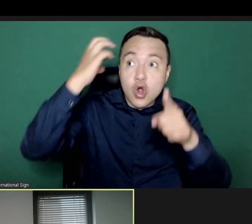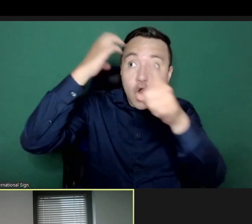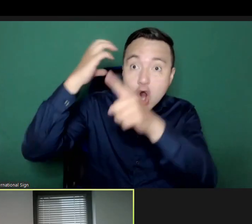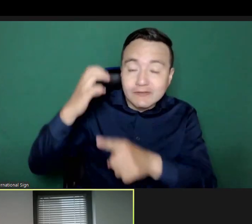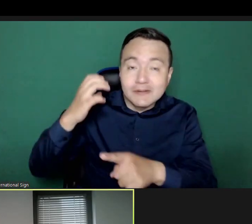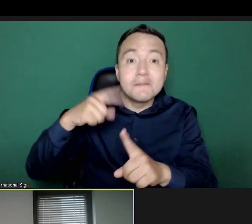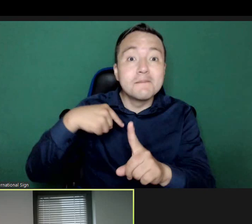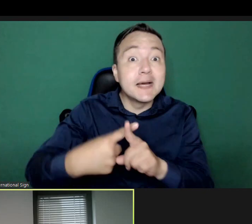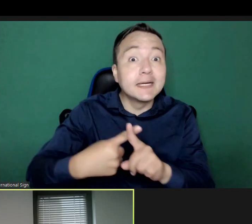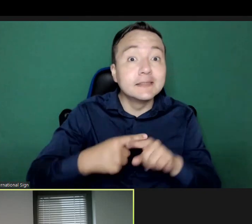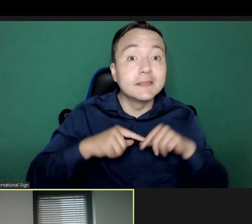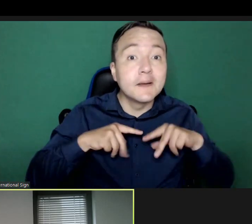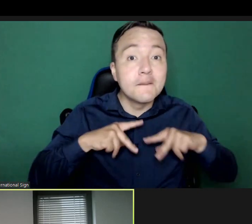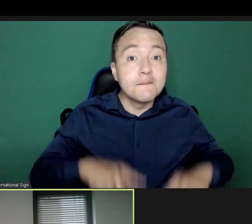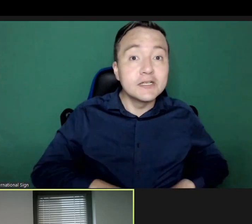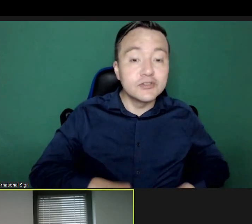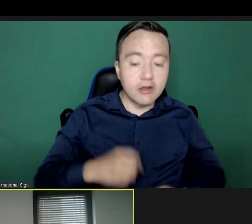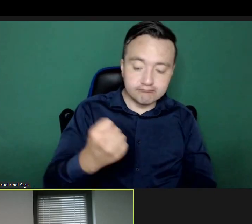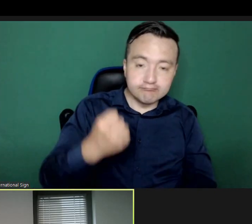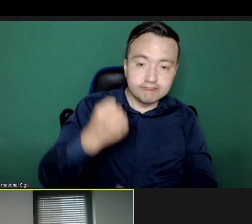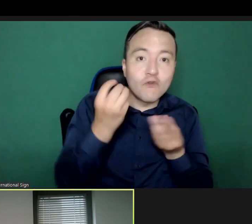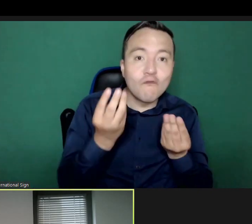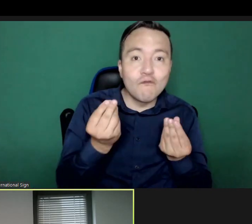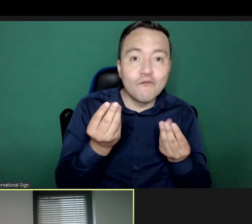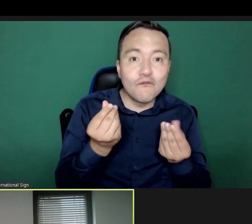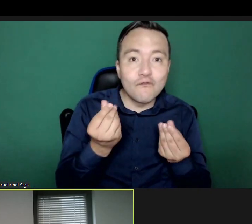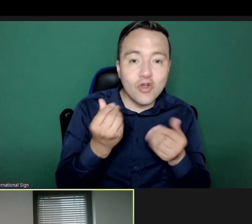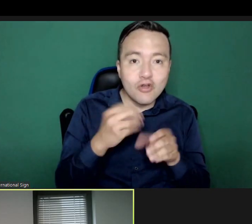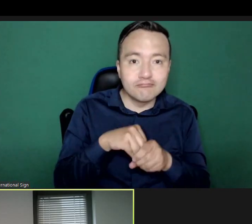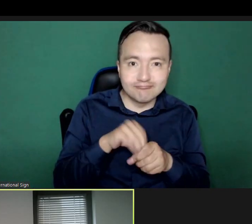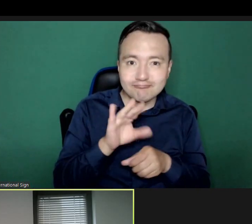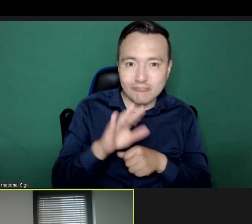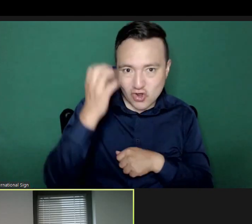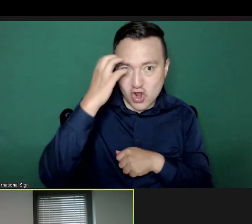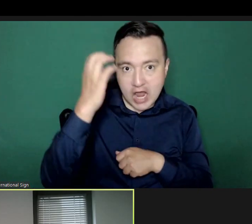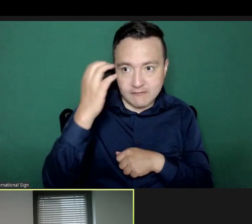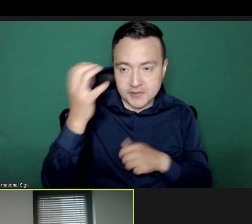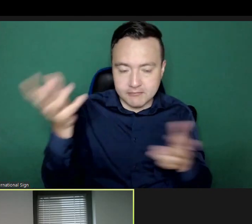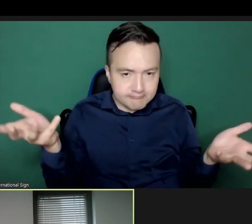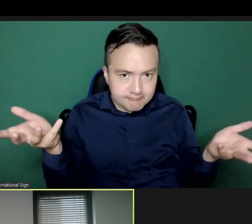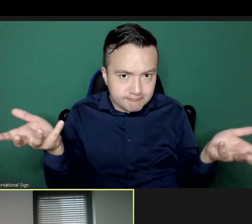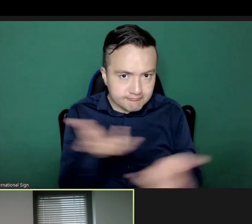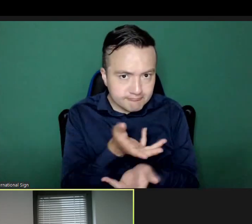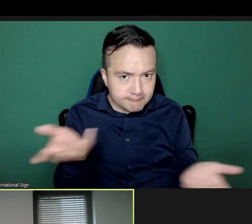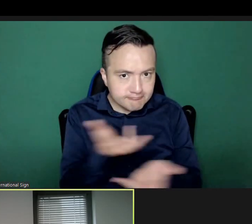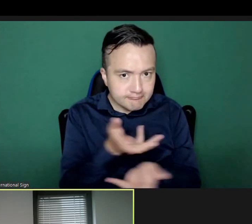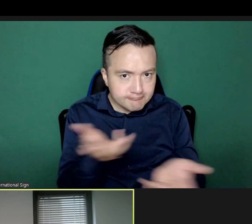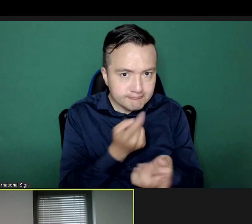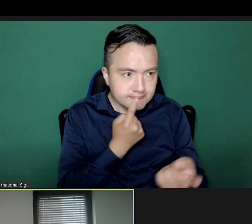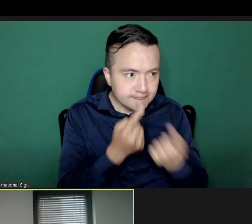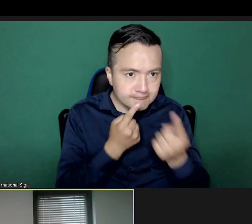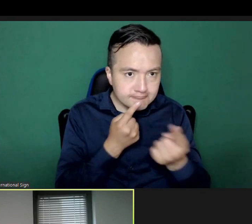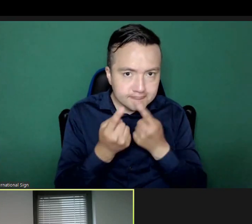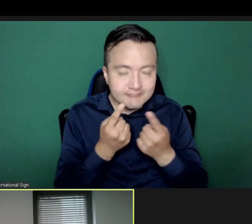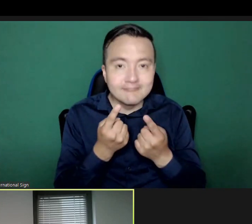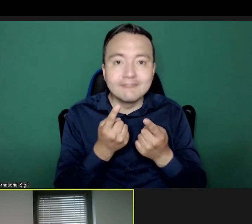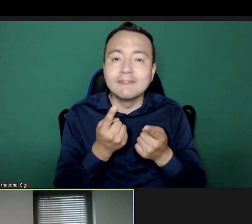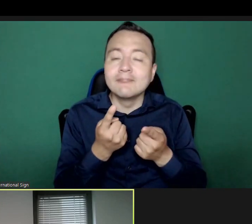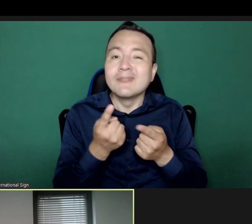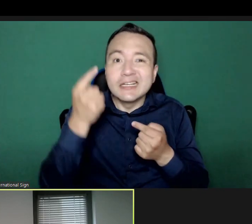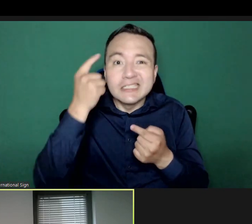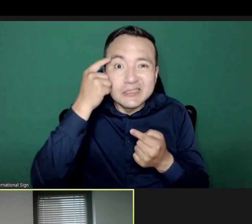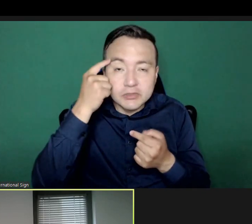finanzas conjuntamente, a una discusión seria, dado las enormes restricciones fiscales que vamos a enfrentar en los próximos